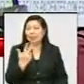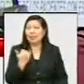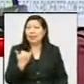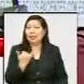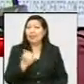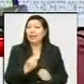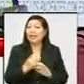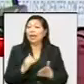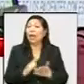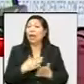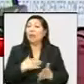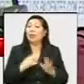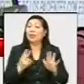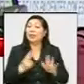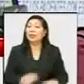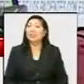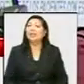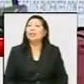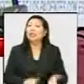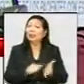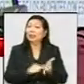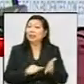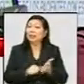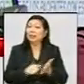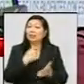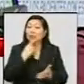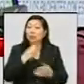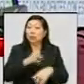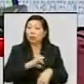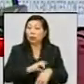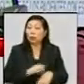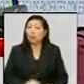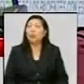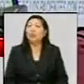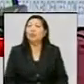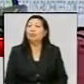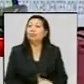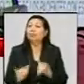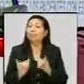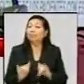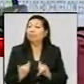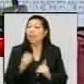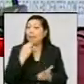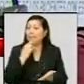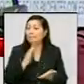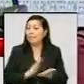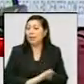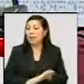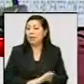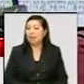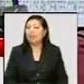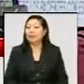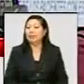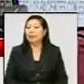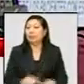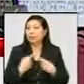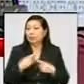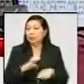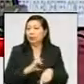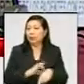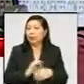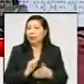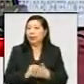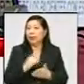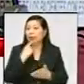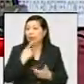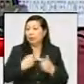esas fechas tenía 17, a la niña la operaron los neurocirujanos dejándola mal todos los tornillos. Acá tiene un informe médico donde